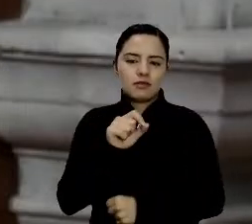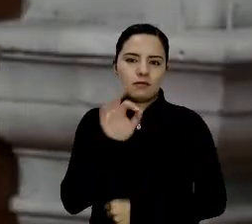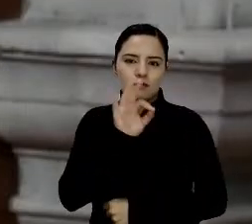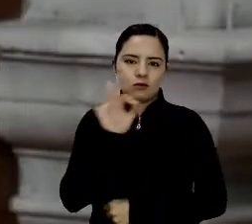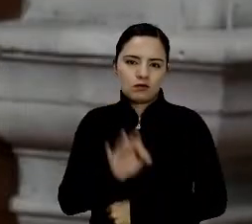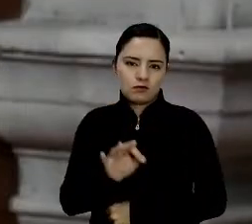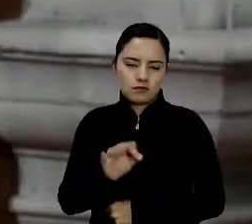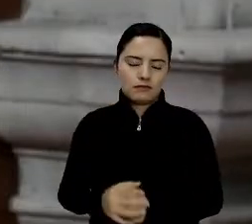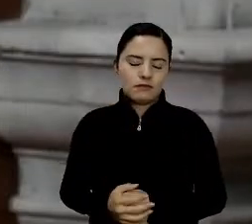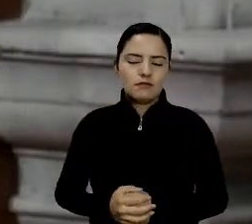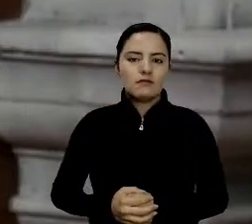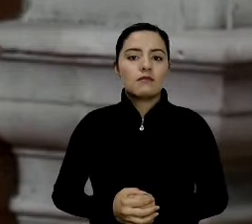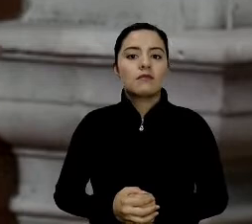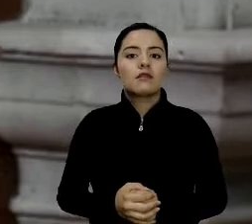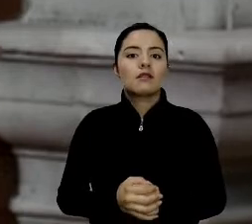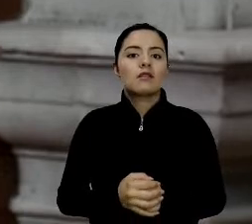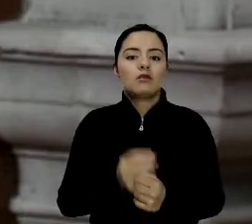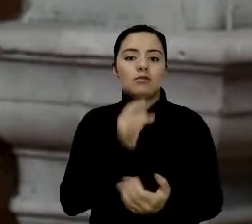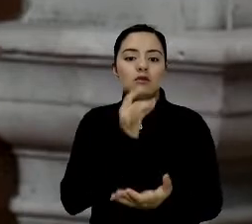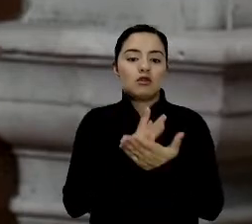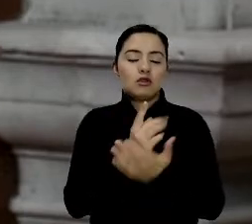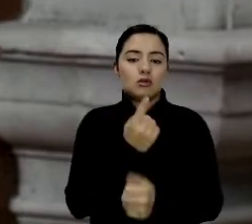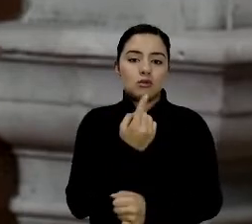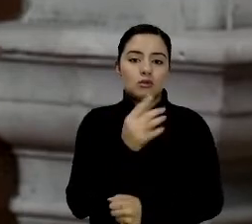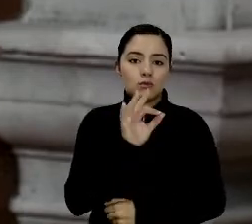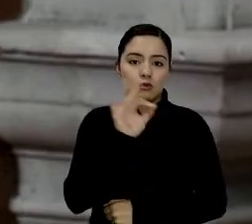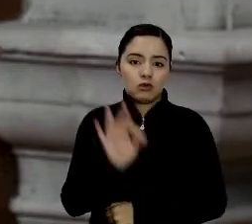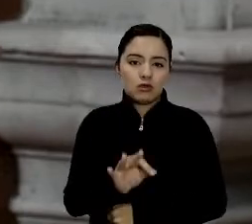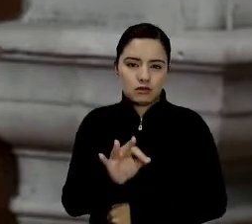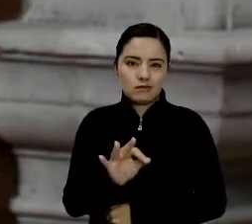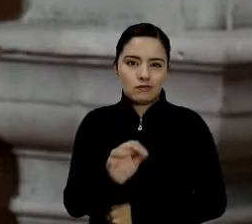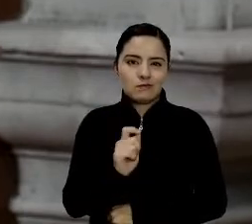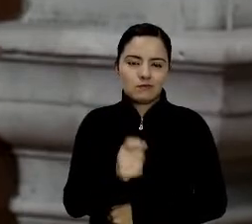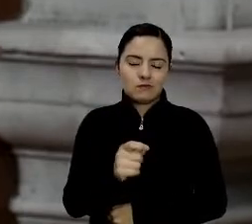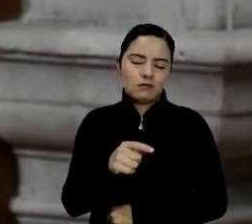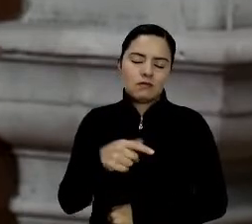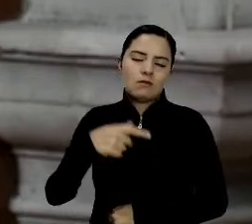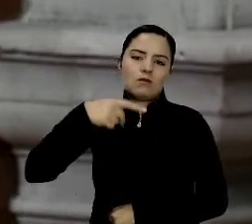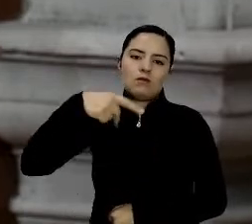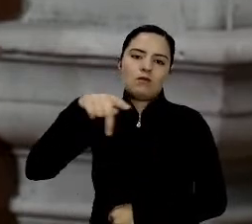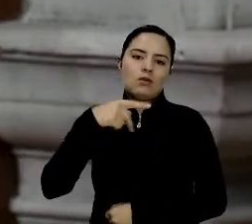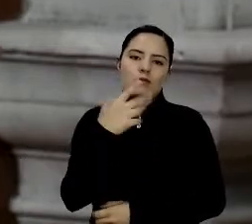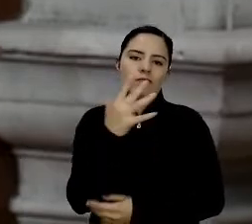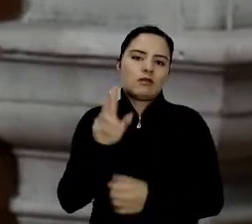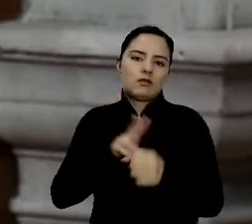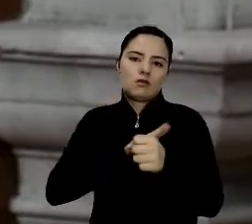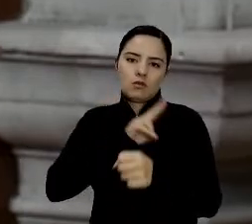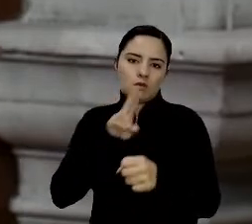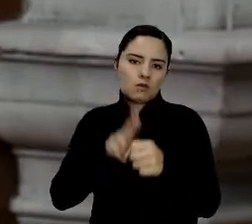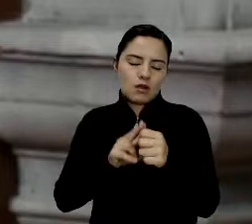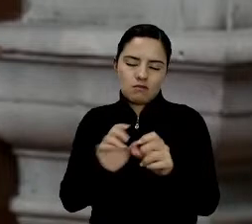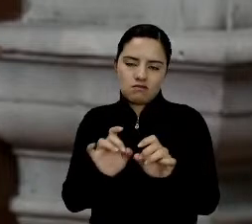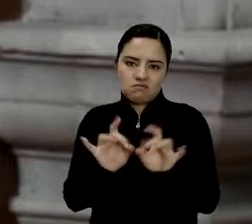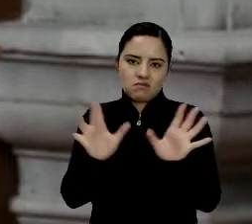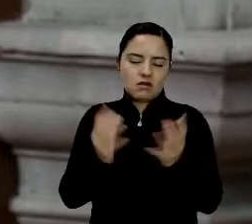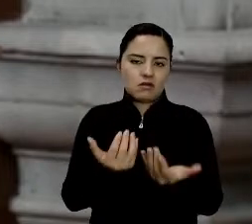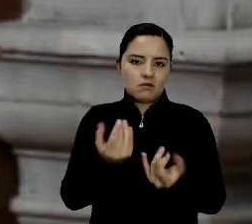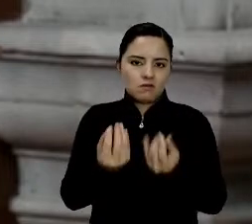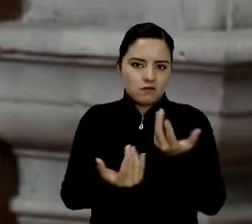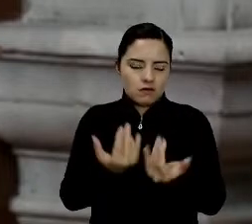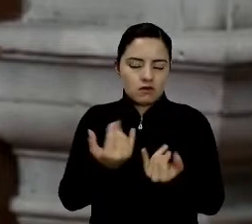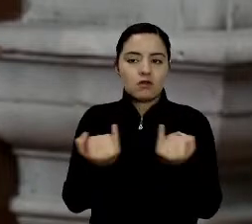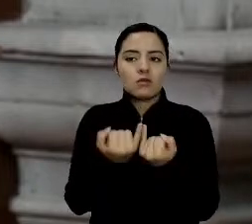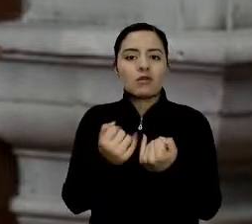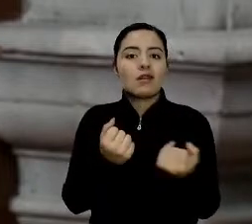20%, y solamente el 1% a causas naturales. También algunas prácticas de los cazadores